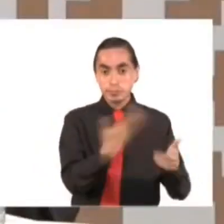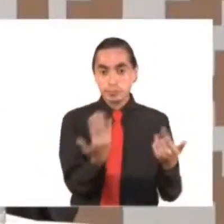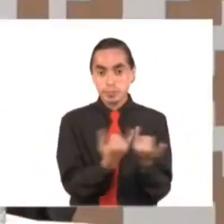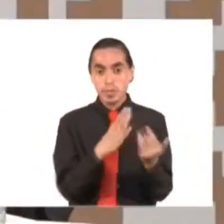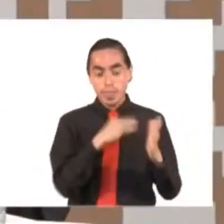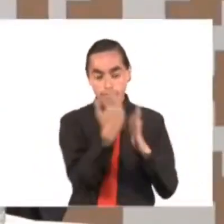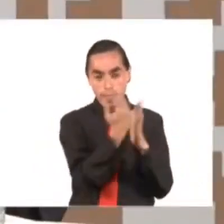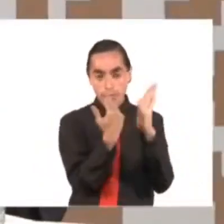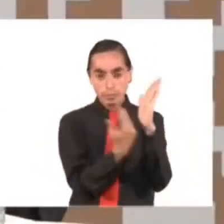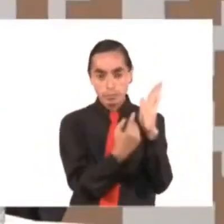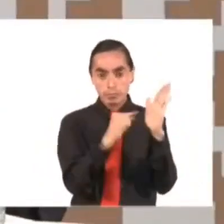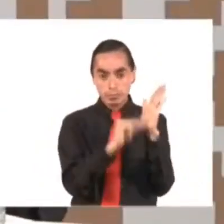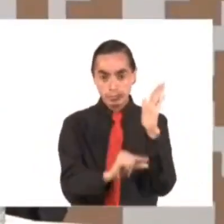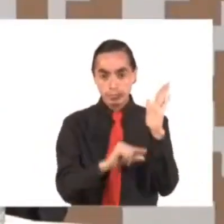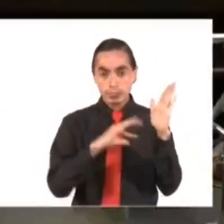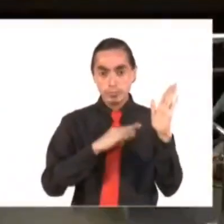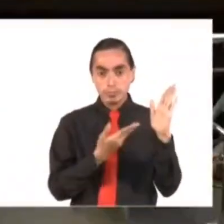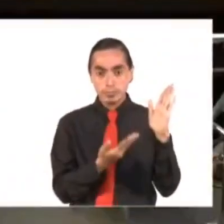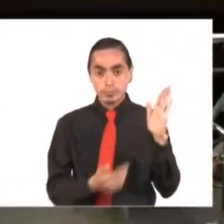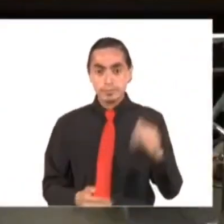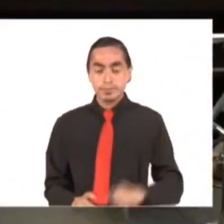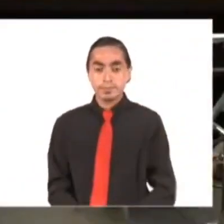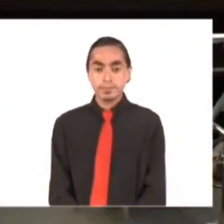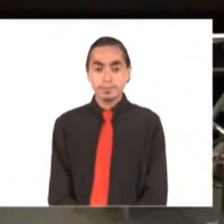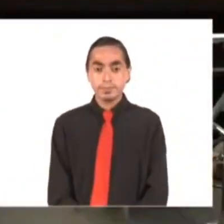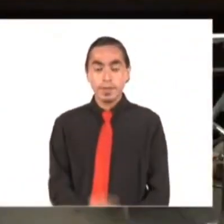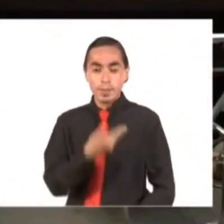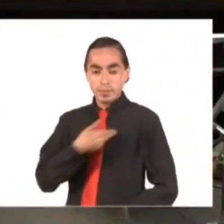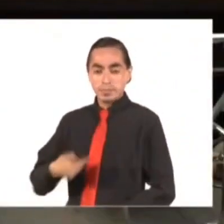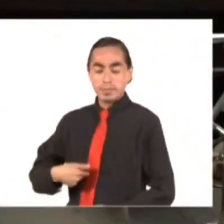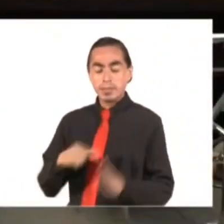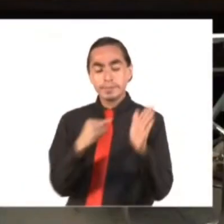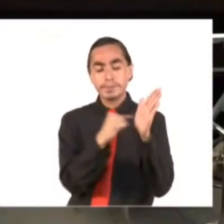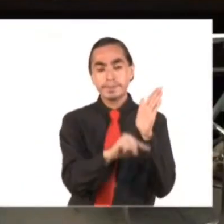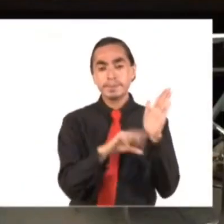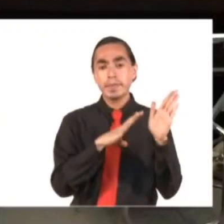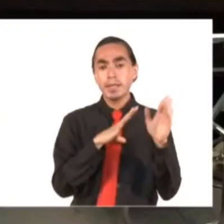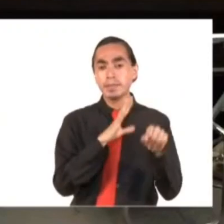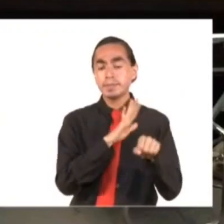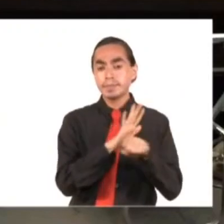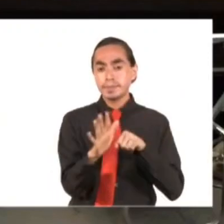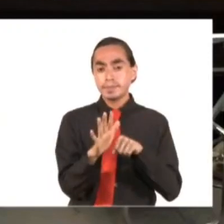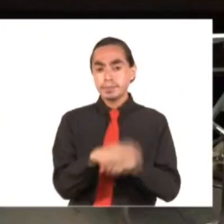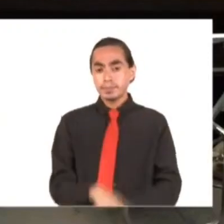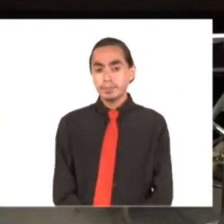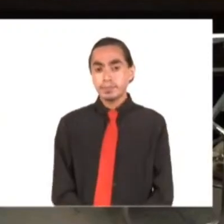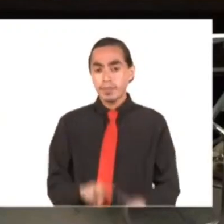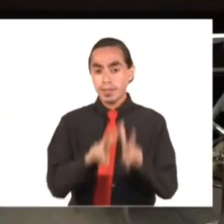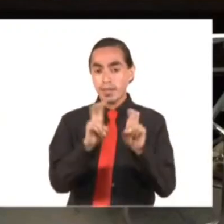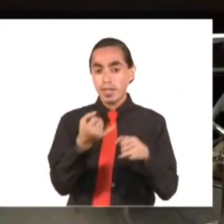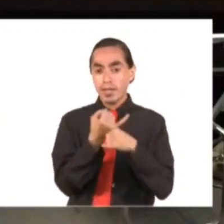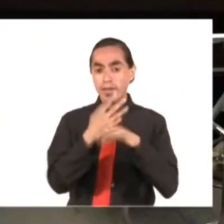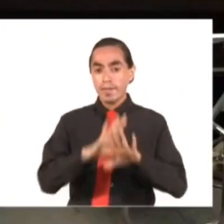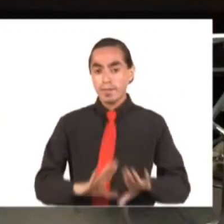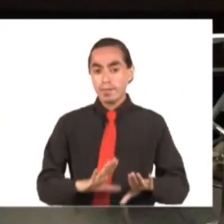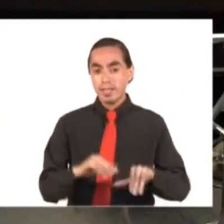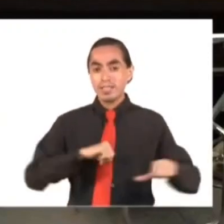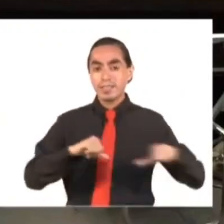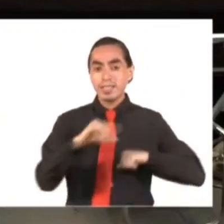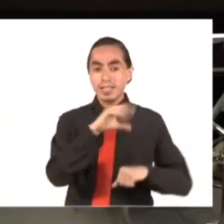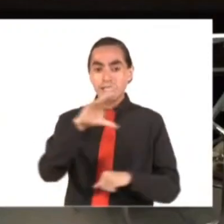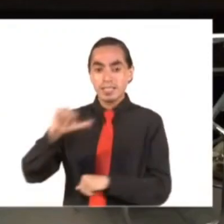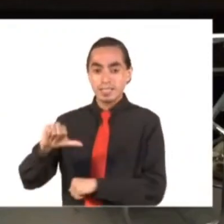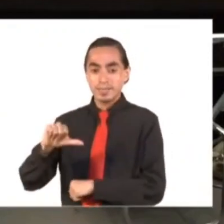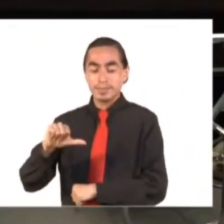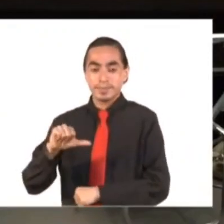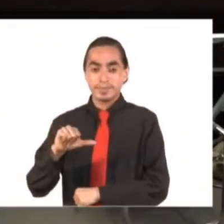desahogo del siguiente punto del orden del día. Presidente, el siguiente punto del orden del día es el relativo al informe de actividades del CESA por parte de